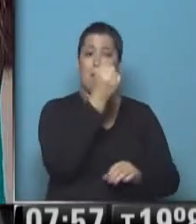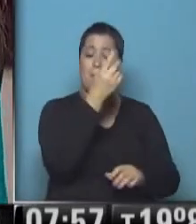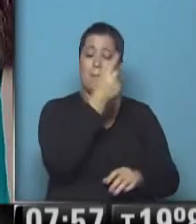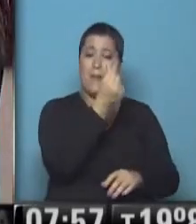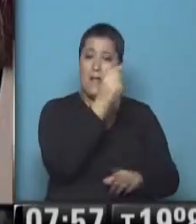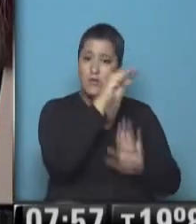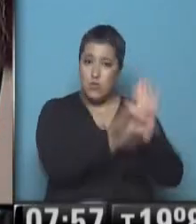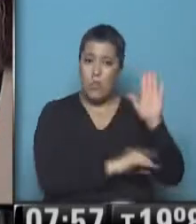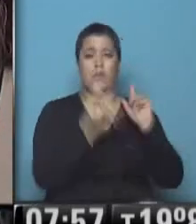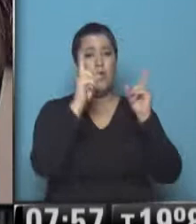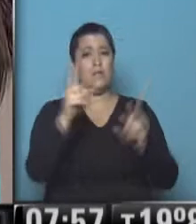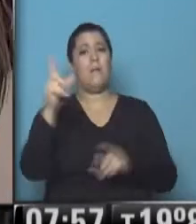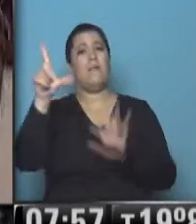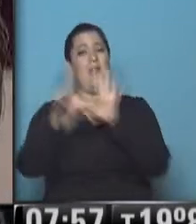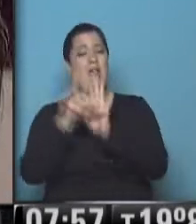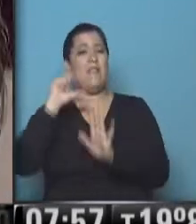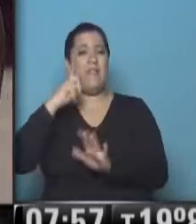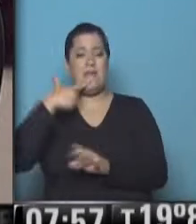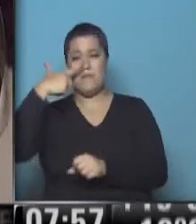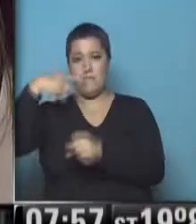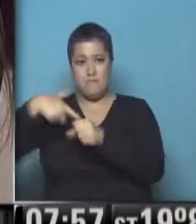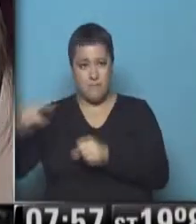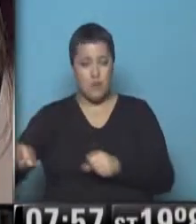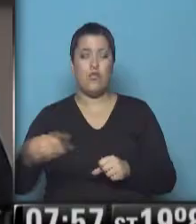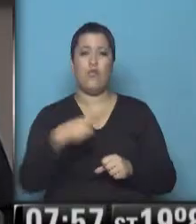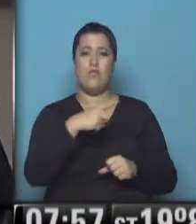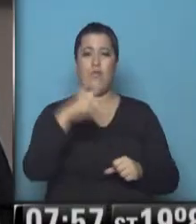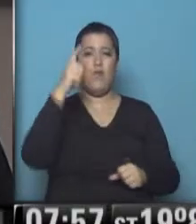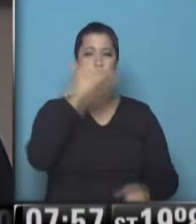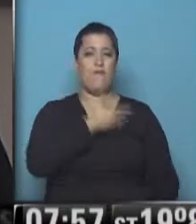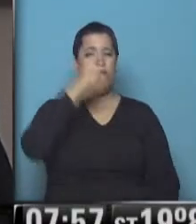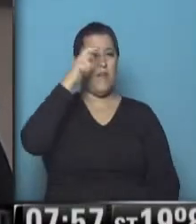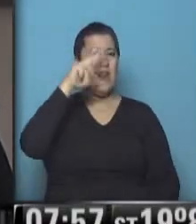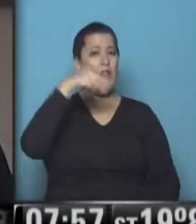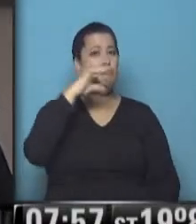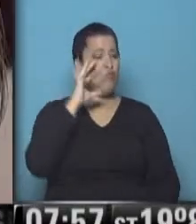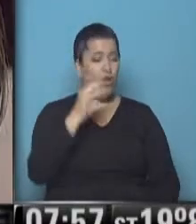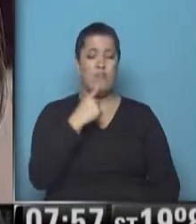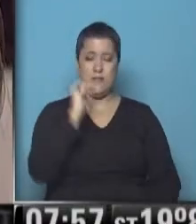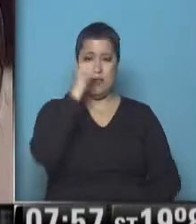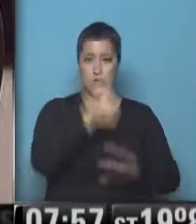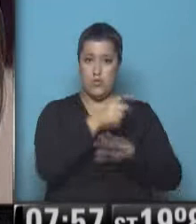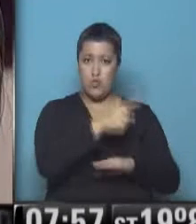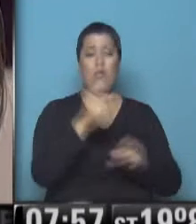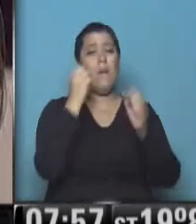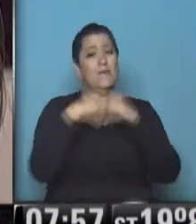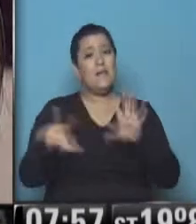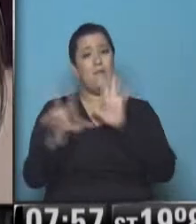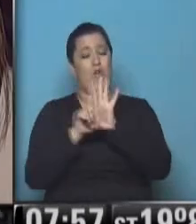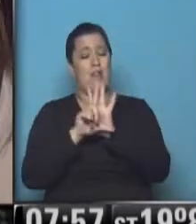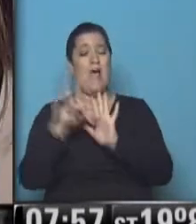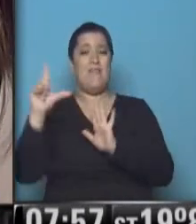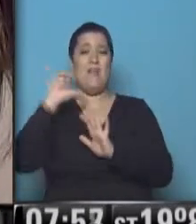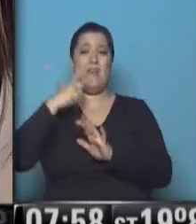hablamos de la ley de hidrocarburos fernando para que no estuviste y empecemos por la ley de hidrocarburos tal como estaba previsto